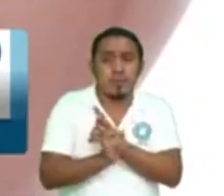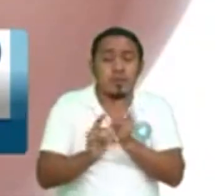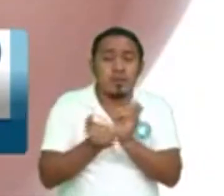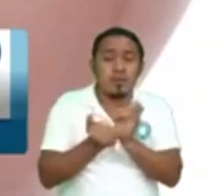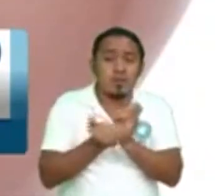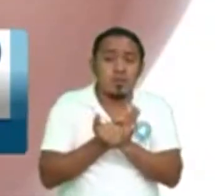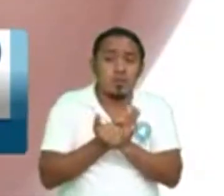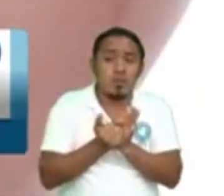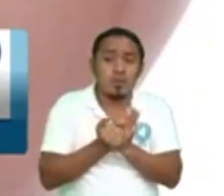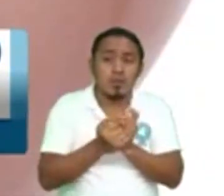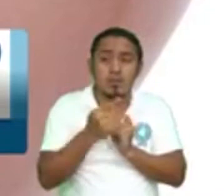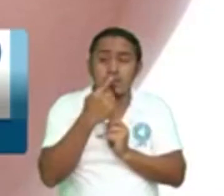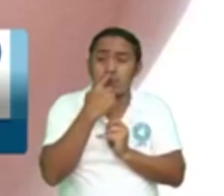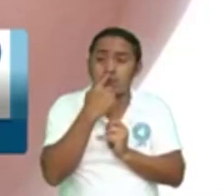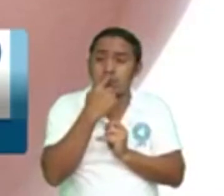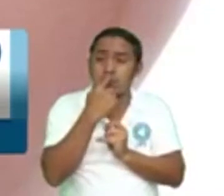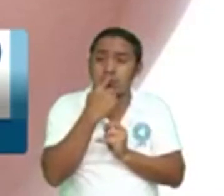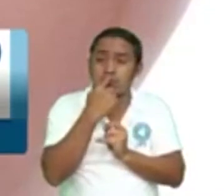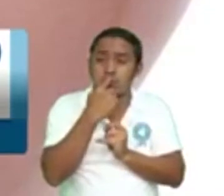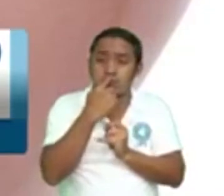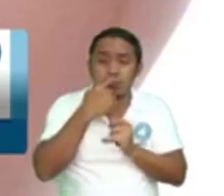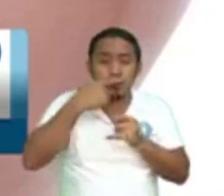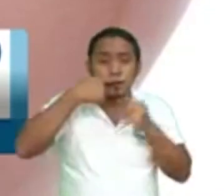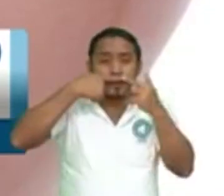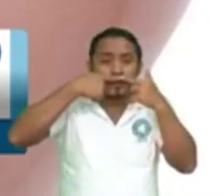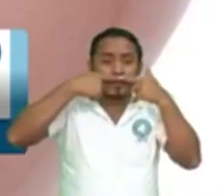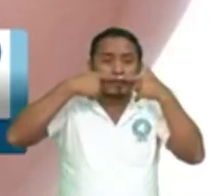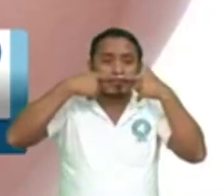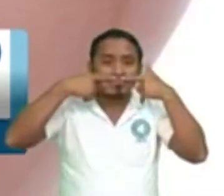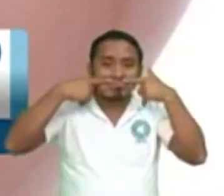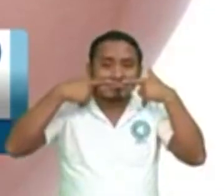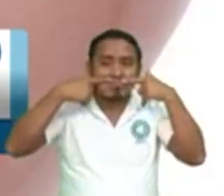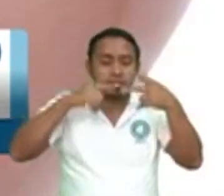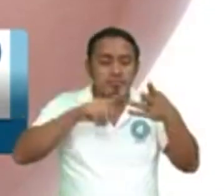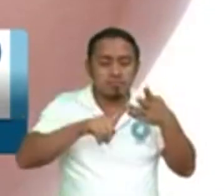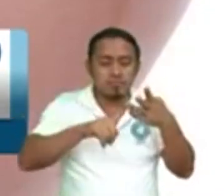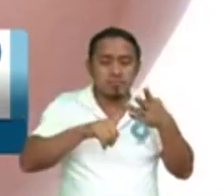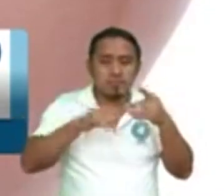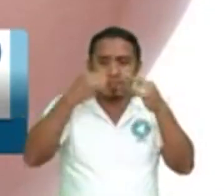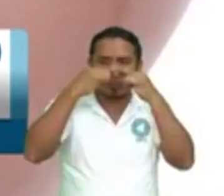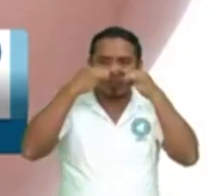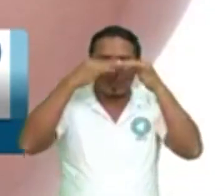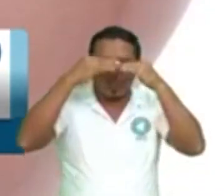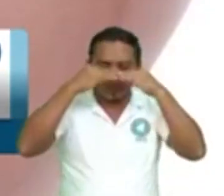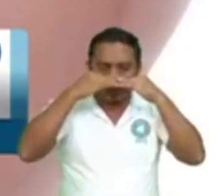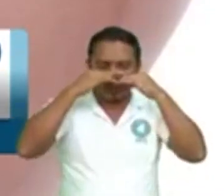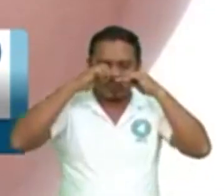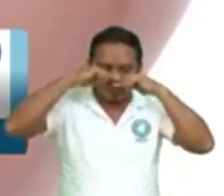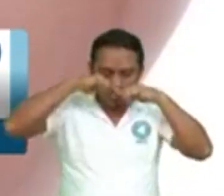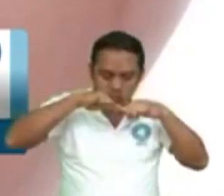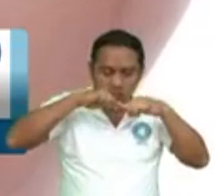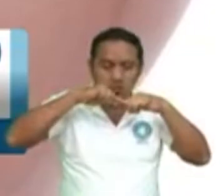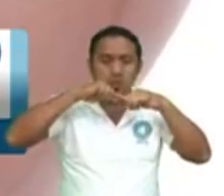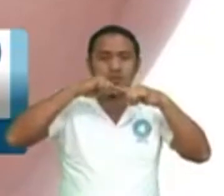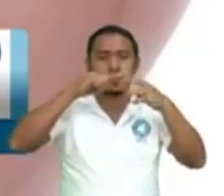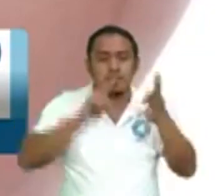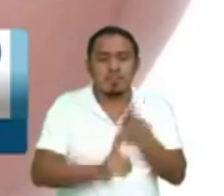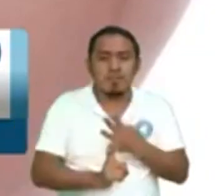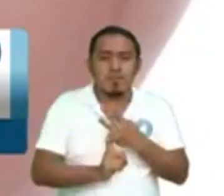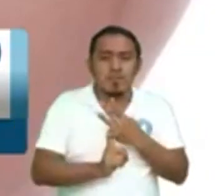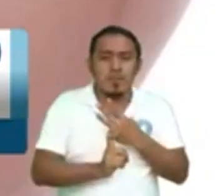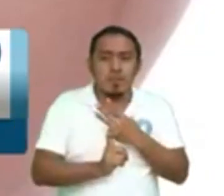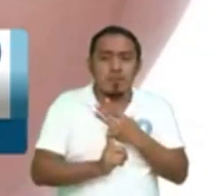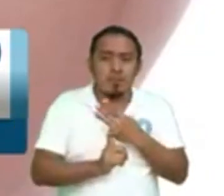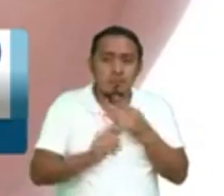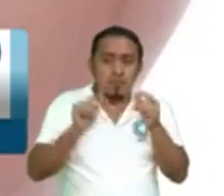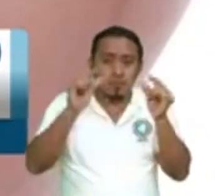que tenemos aquí, el surco, ellos no lo tienen, es aplanado, la nariz es un poco más aplanada y más alargada también, la apertura palpebral